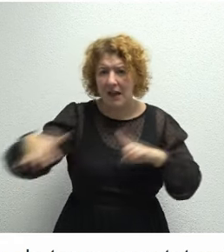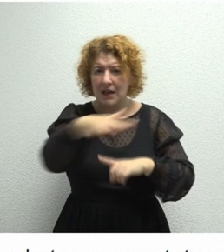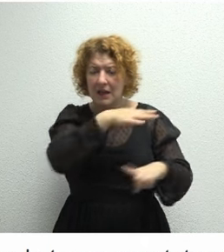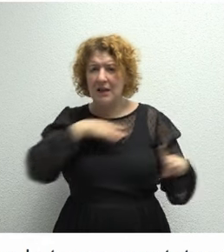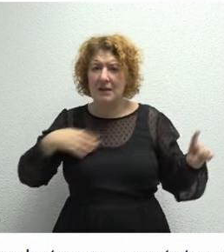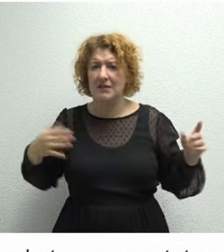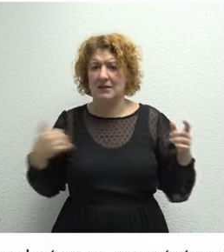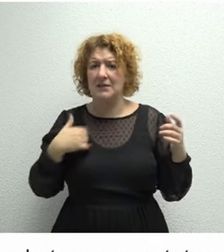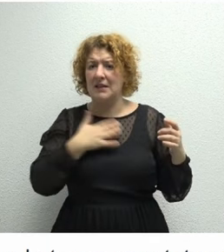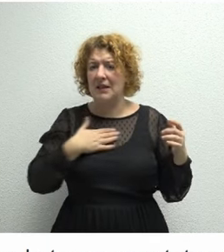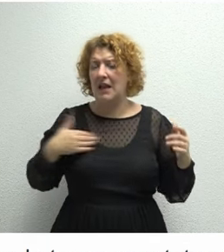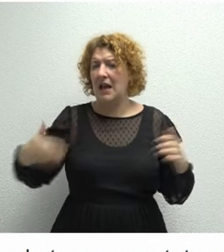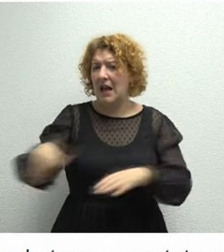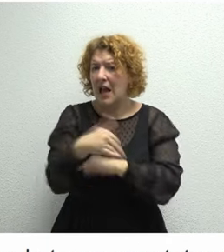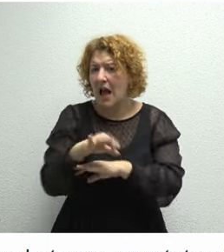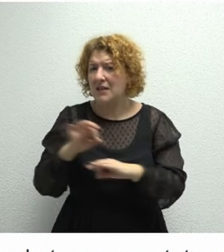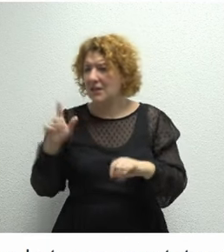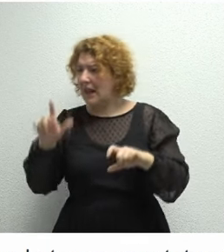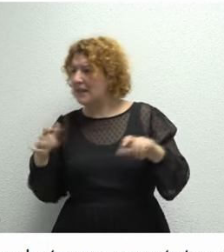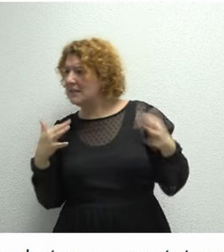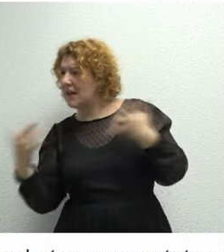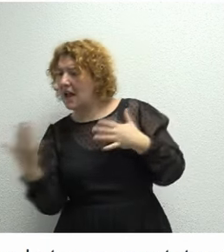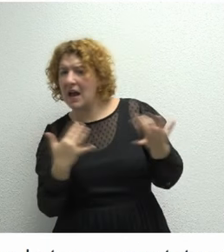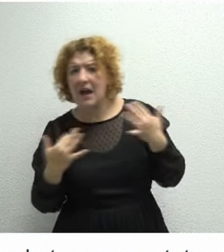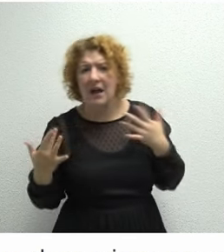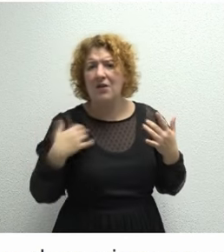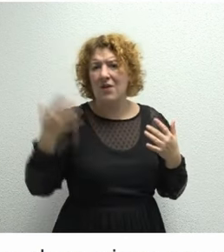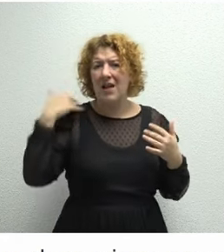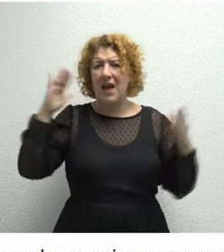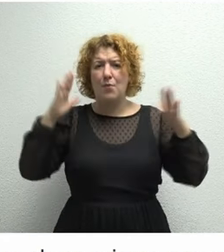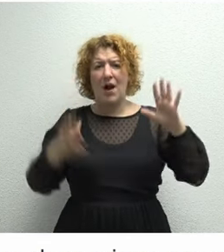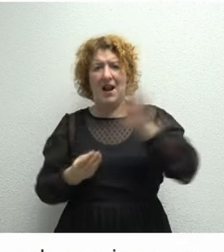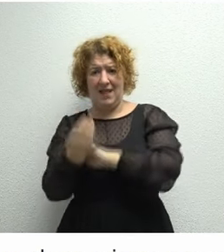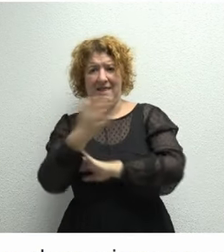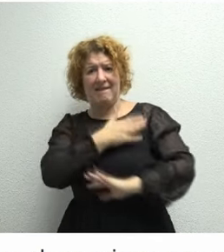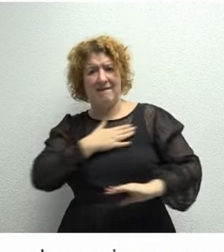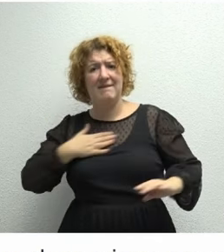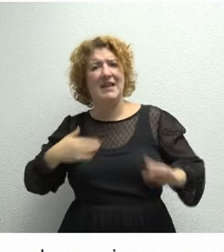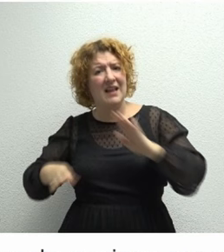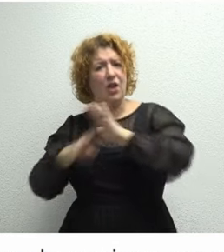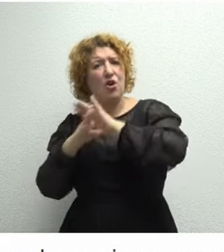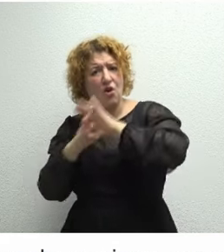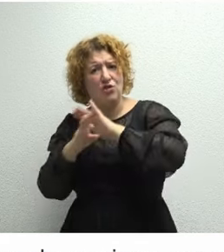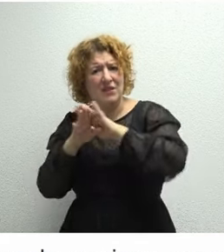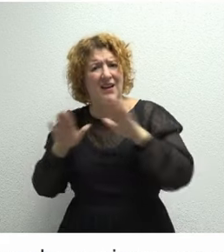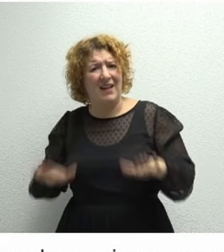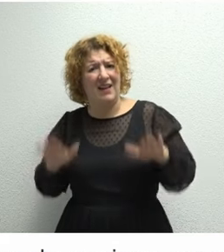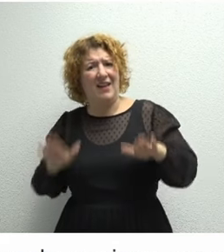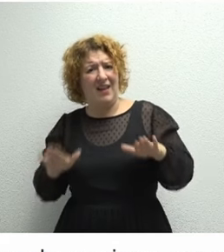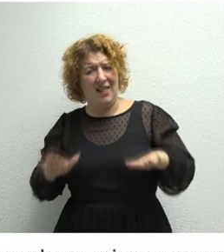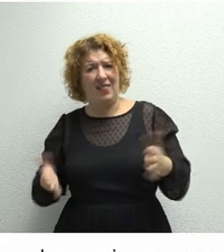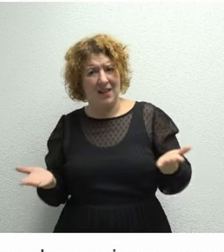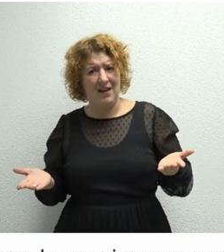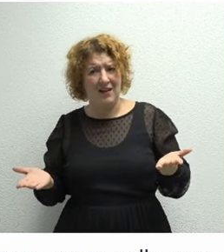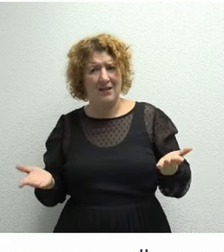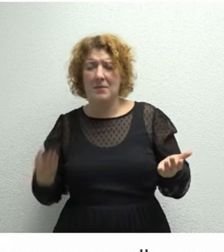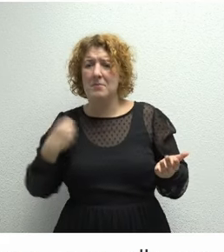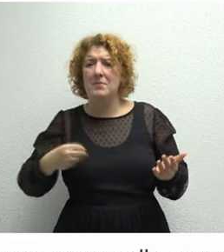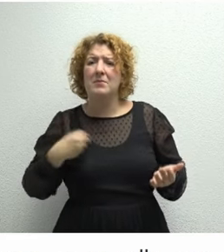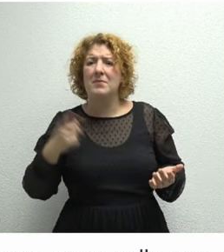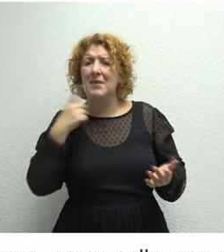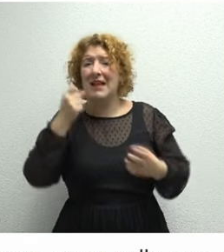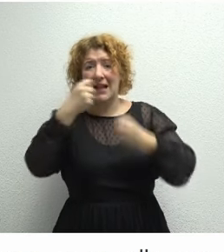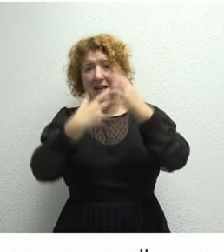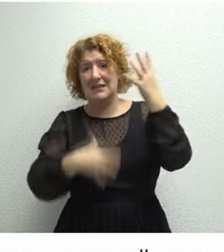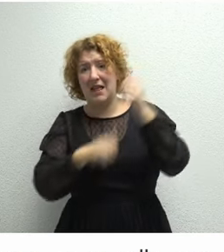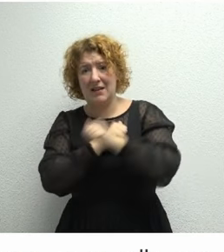su en su calle con su gente con su familia donde nacieron Ahí es donde quiere continuar la gente viviendo y lo mismo la tendencia de la lista